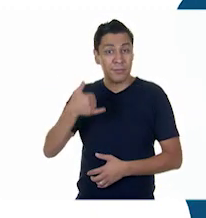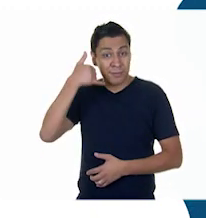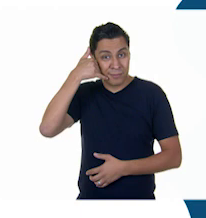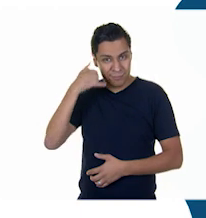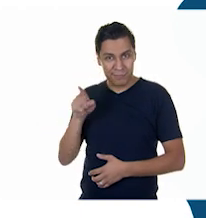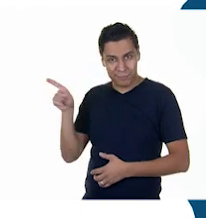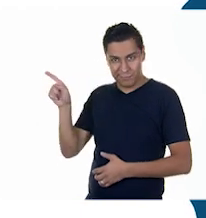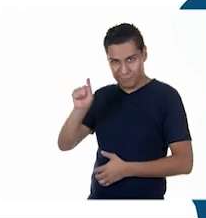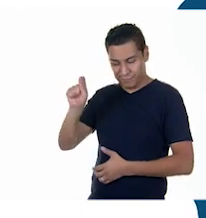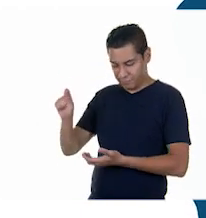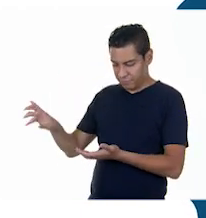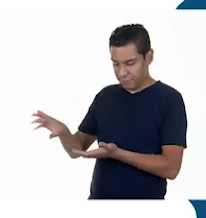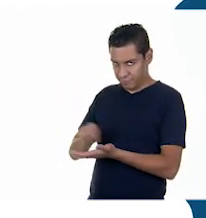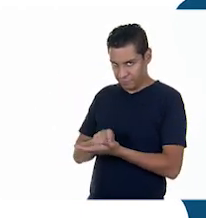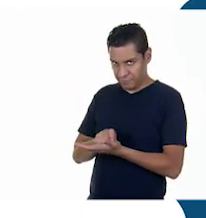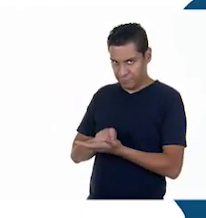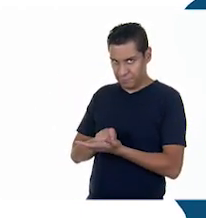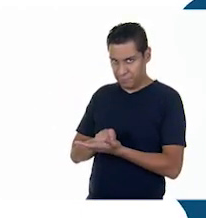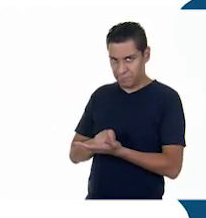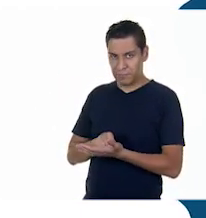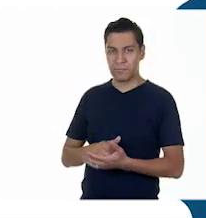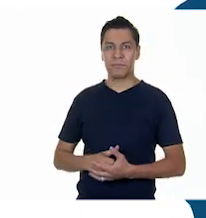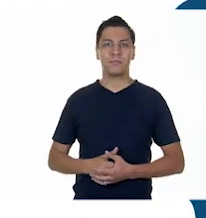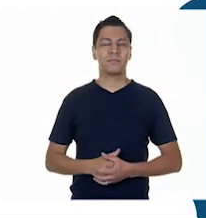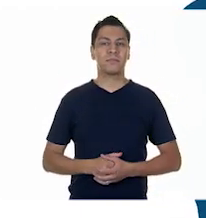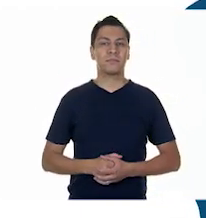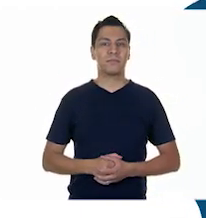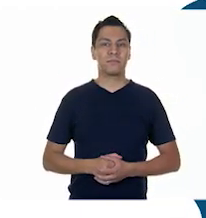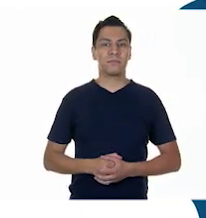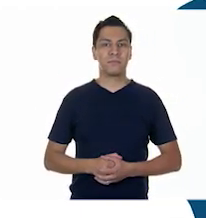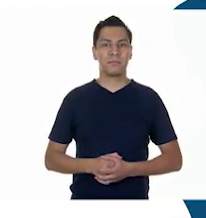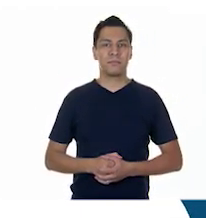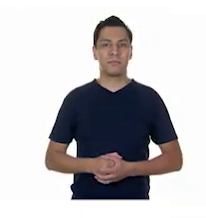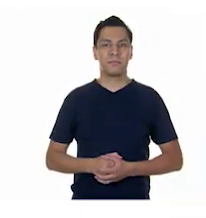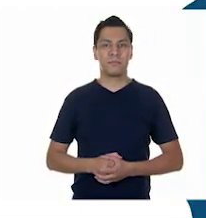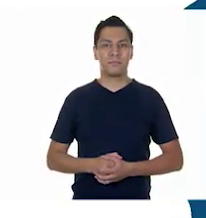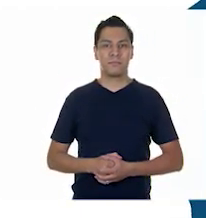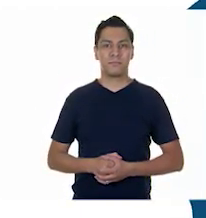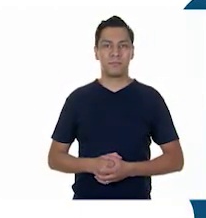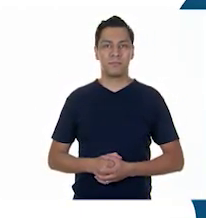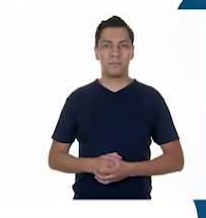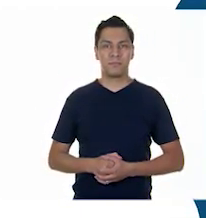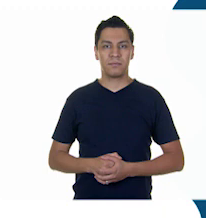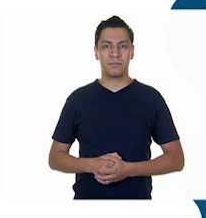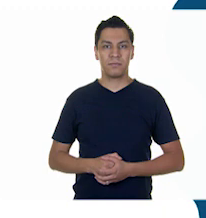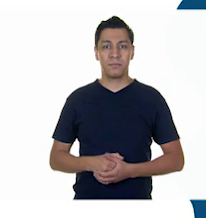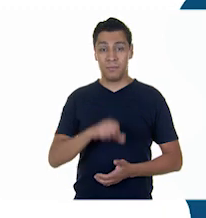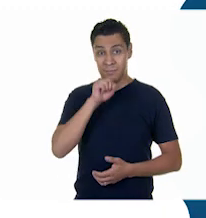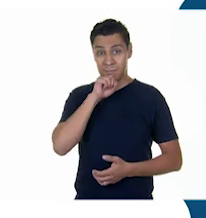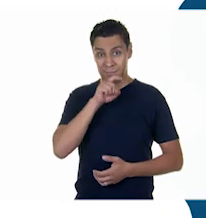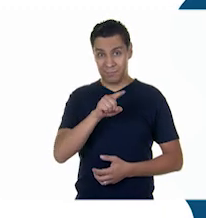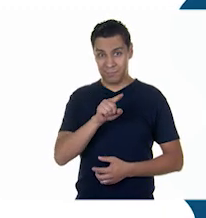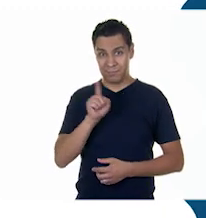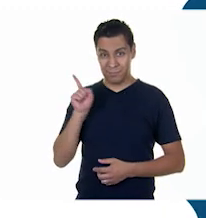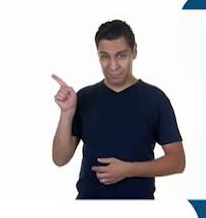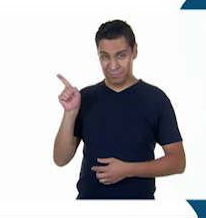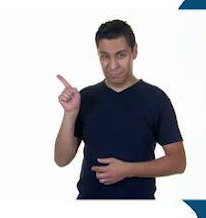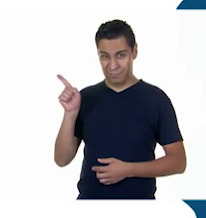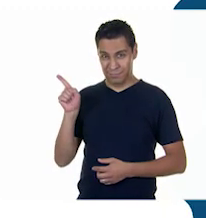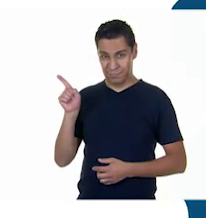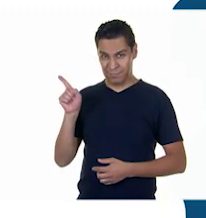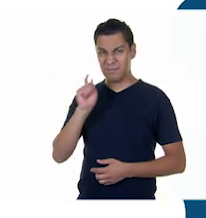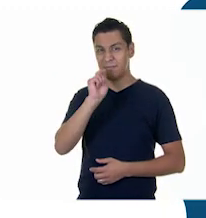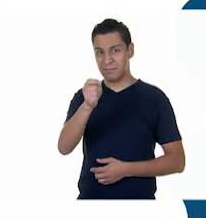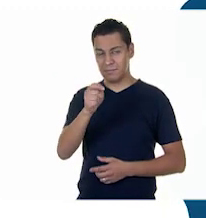55 41 72 04 13 con 100 líneas. También puedes encontrar los libros de texto en la